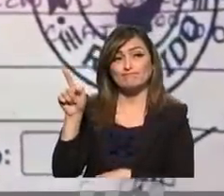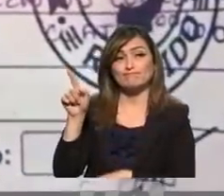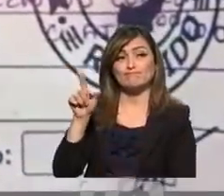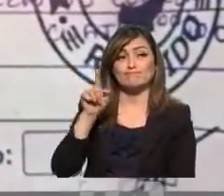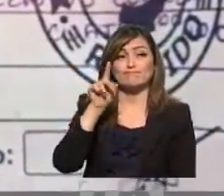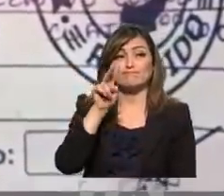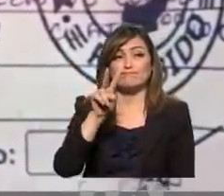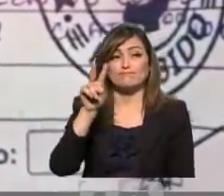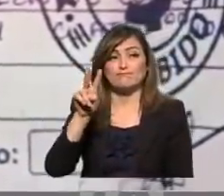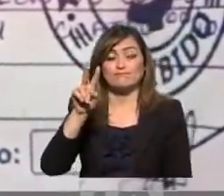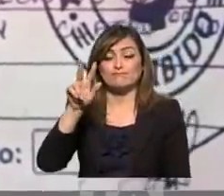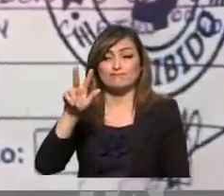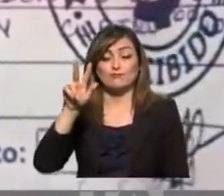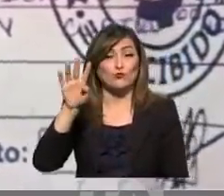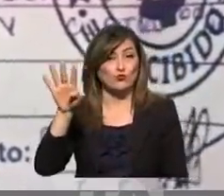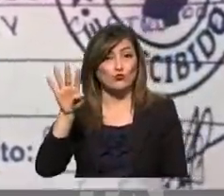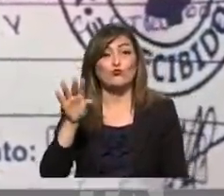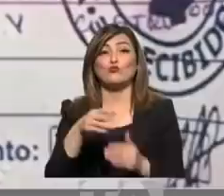de